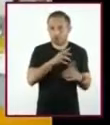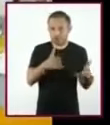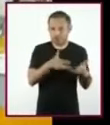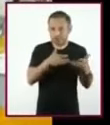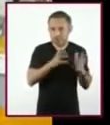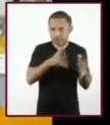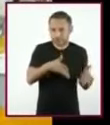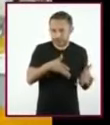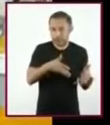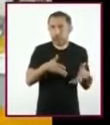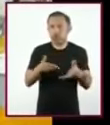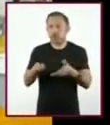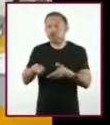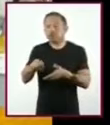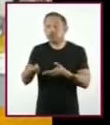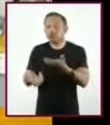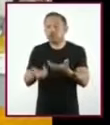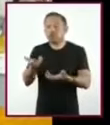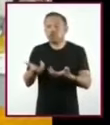Perfecto.